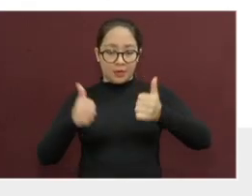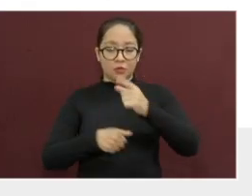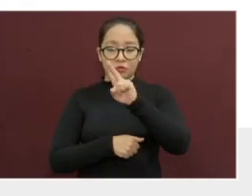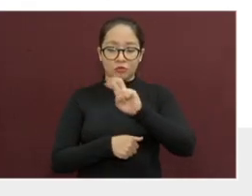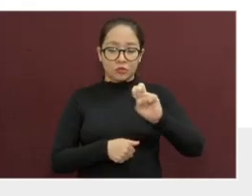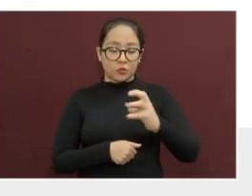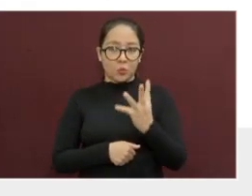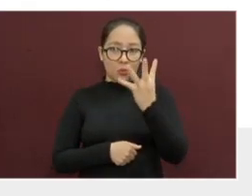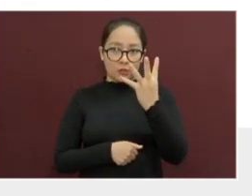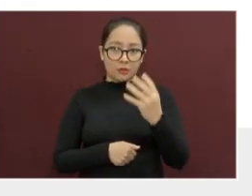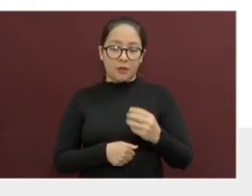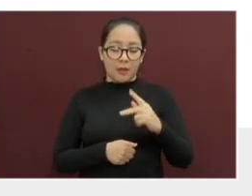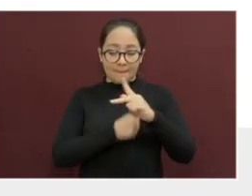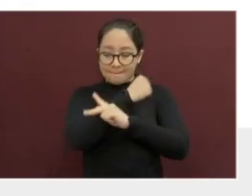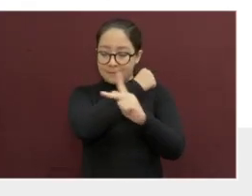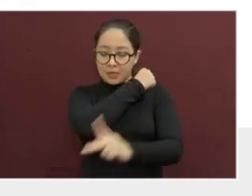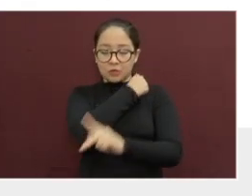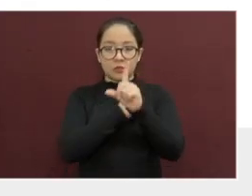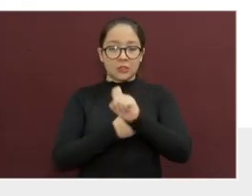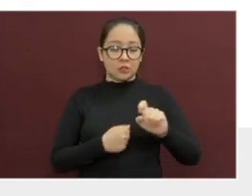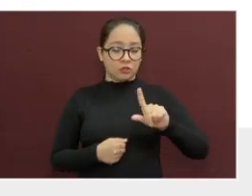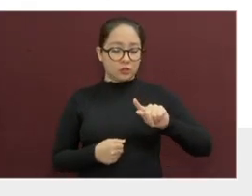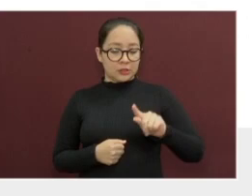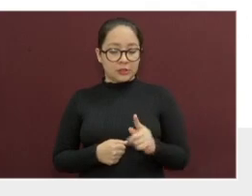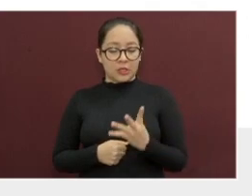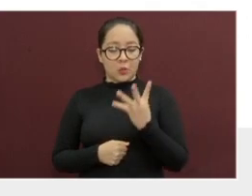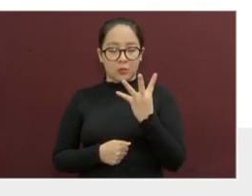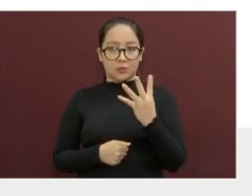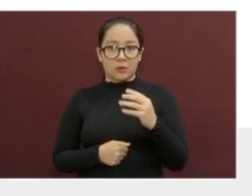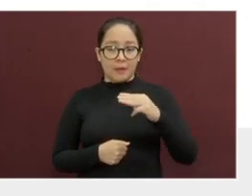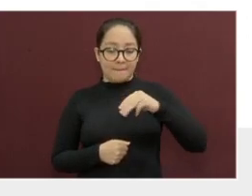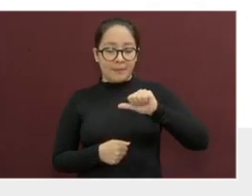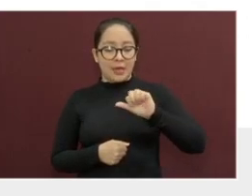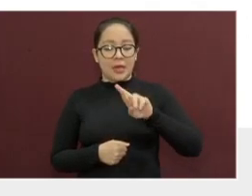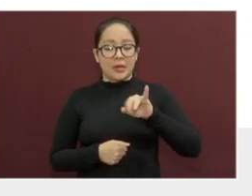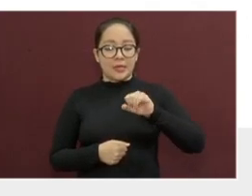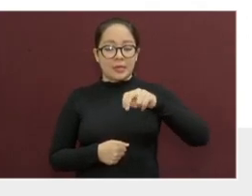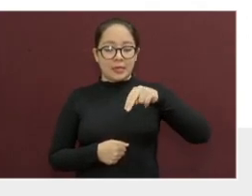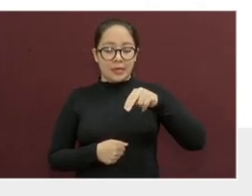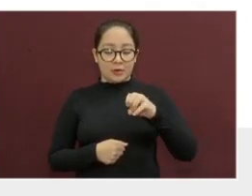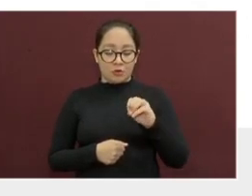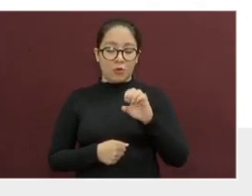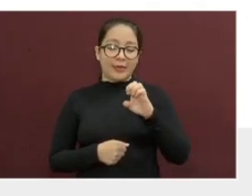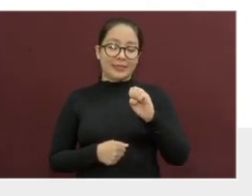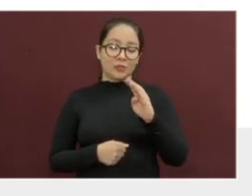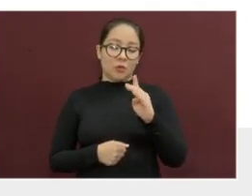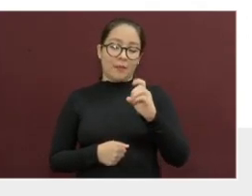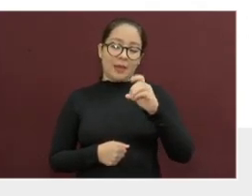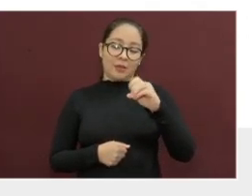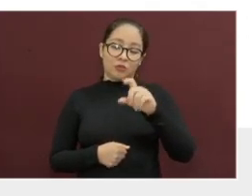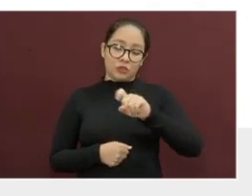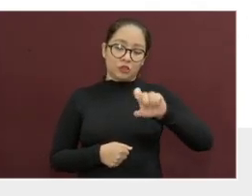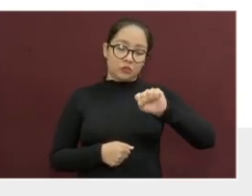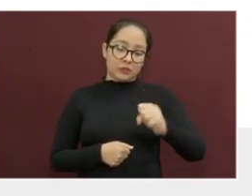204 perote 174 mariano escobedo 200 63